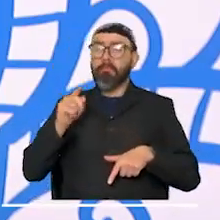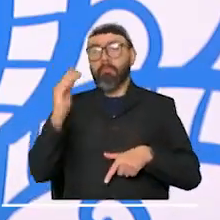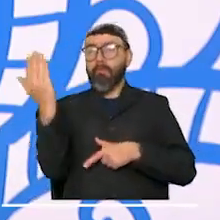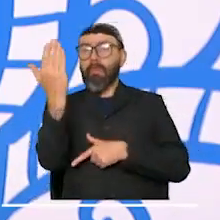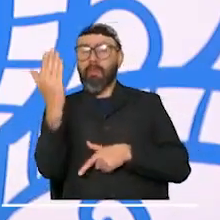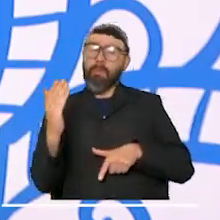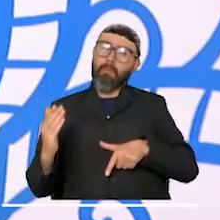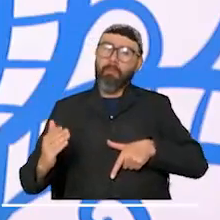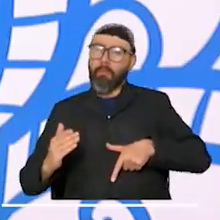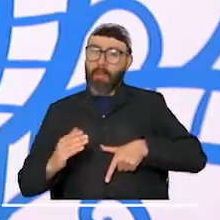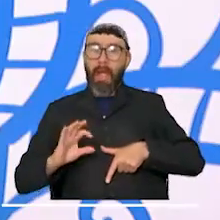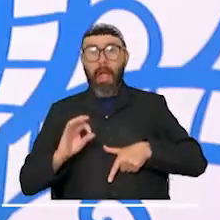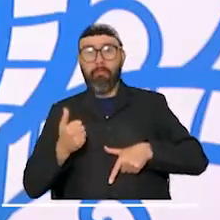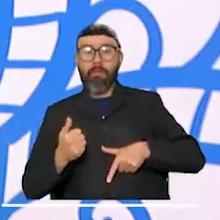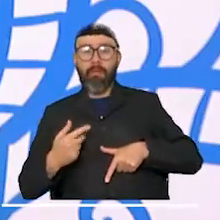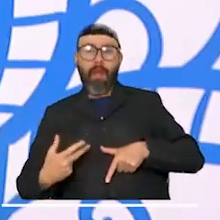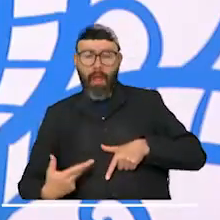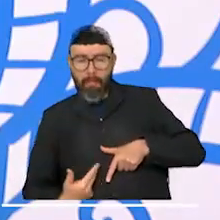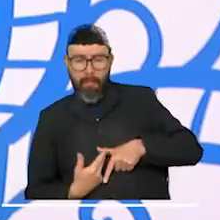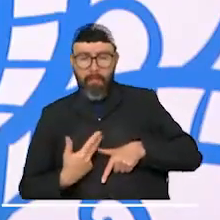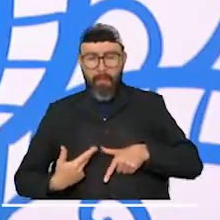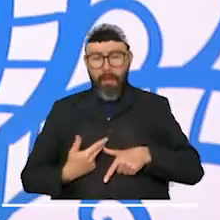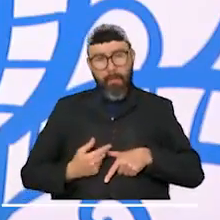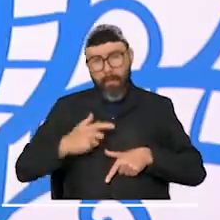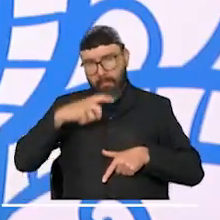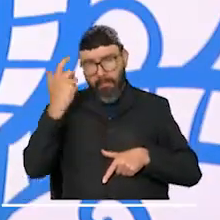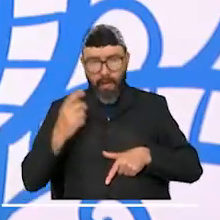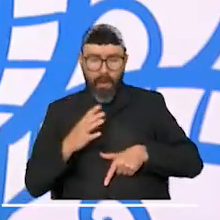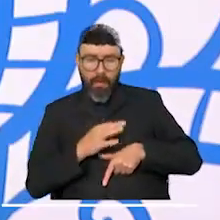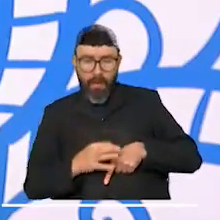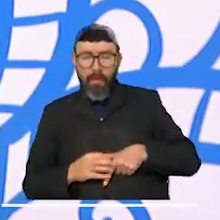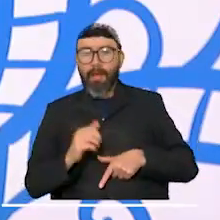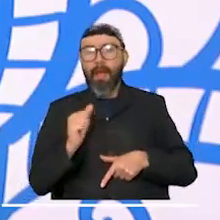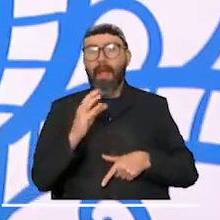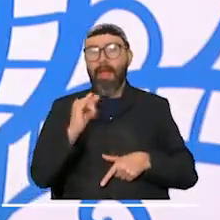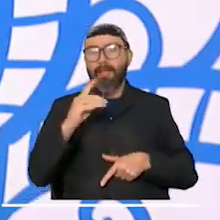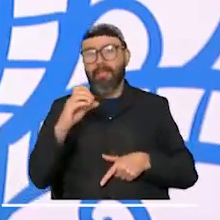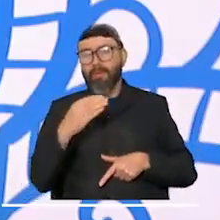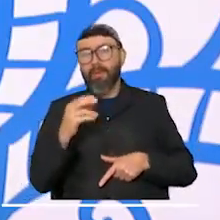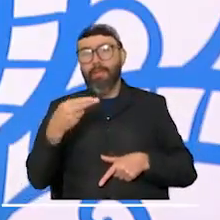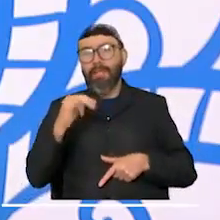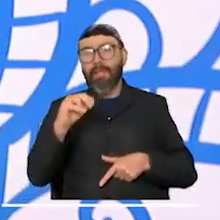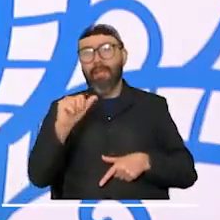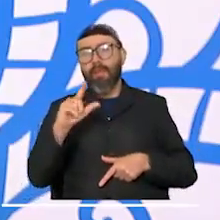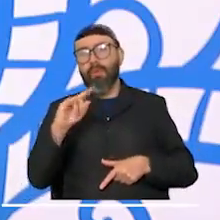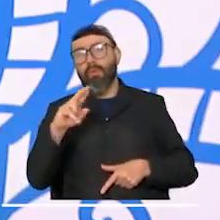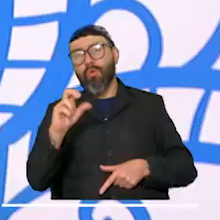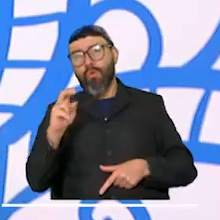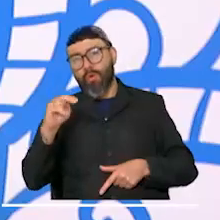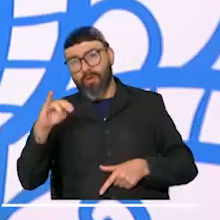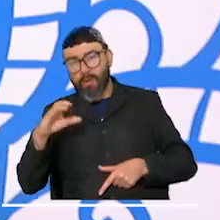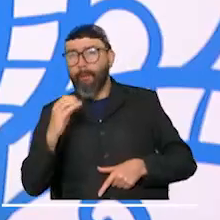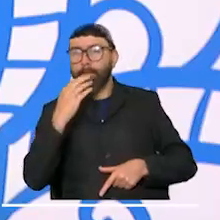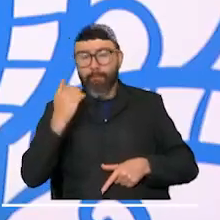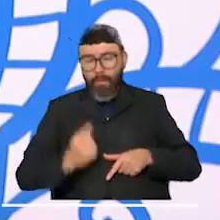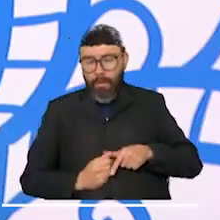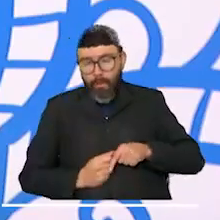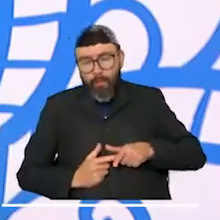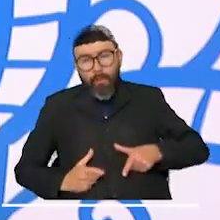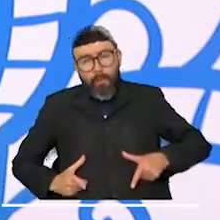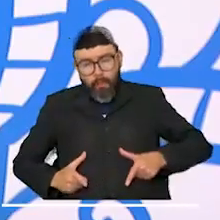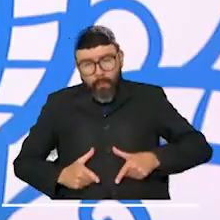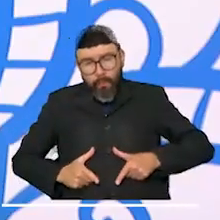me gusta Entonces cortamos los labios los blanqueamos les echamos ácido hialurónico cerramos la vagina para que no se vea tan abierta